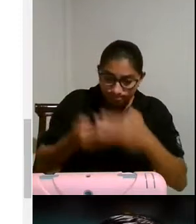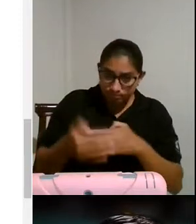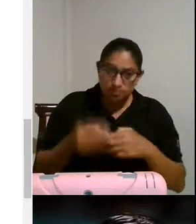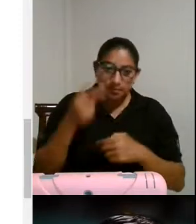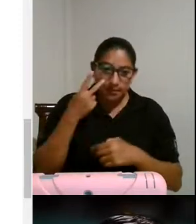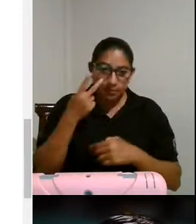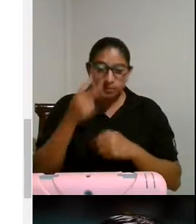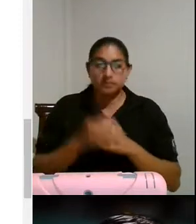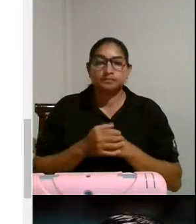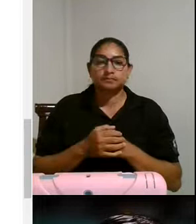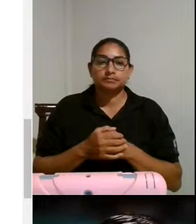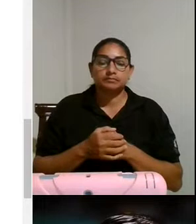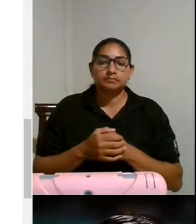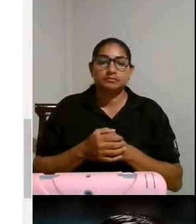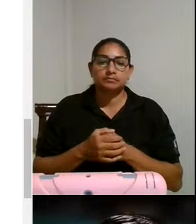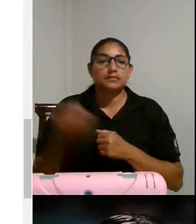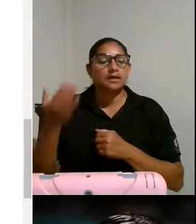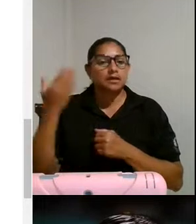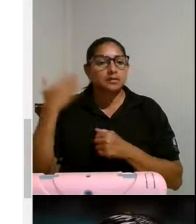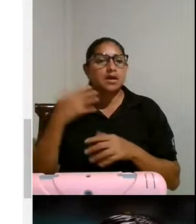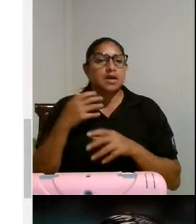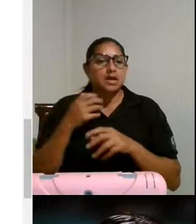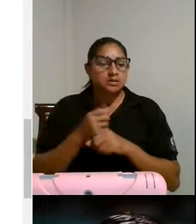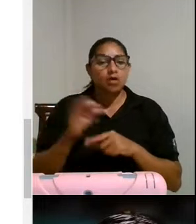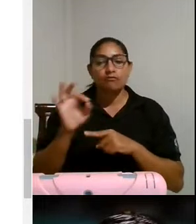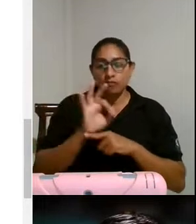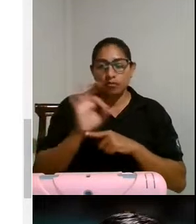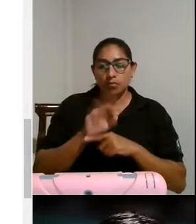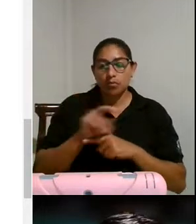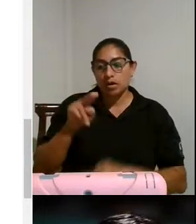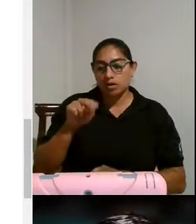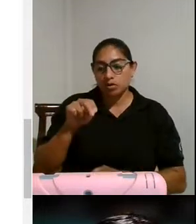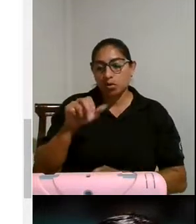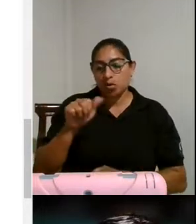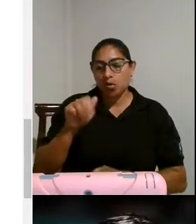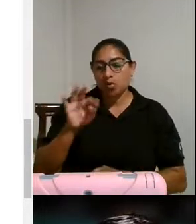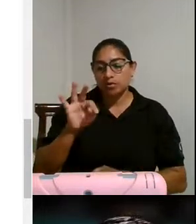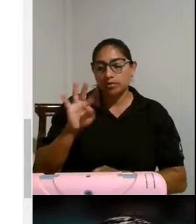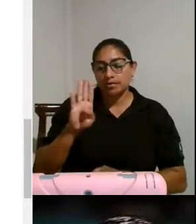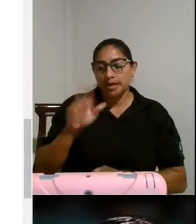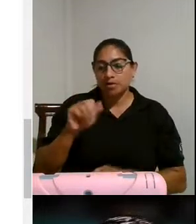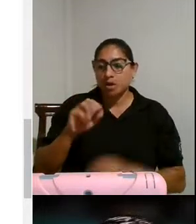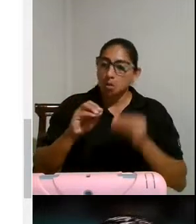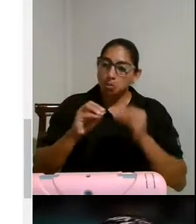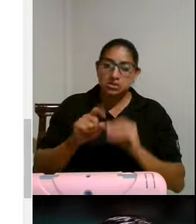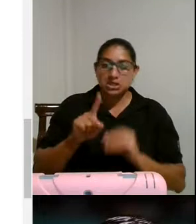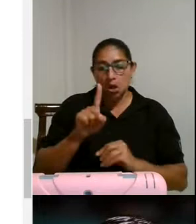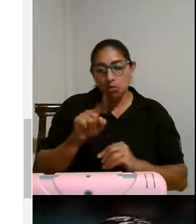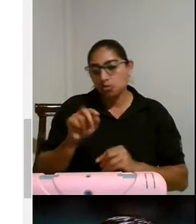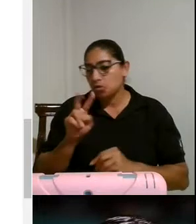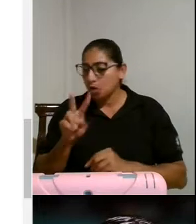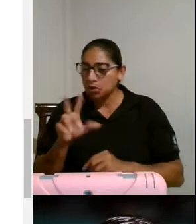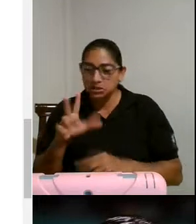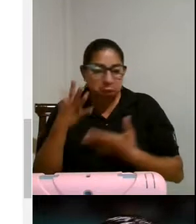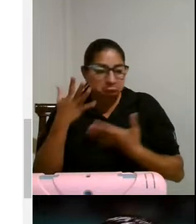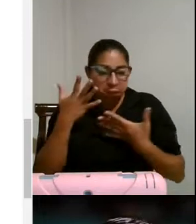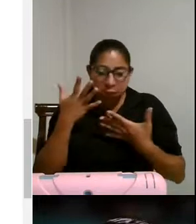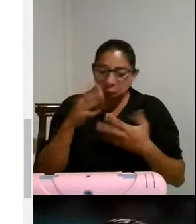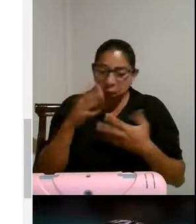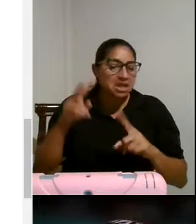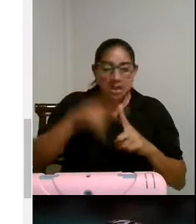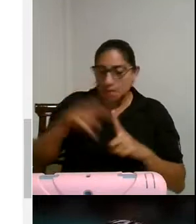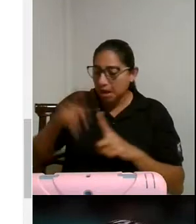caso hicimos una fórmula notable. La primera puede ser utilizar otra fórmula notable.